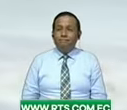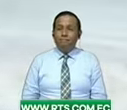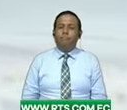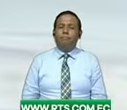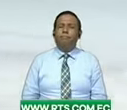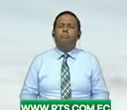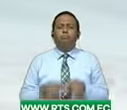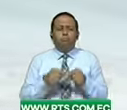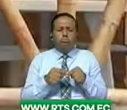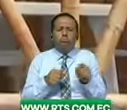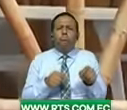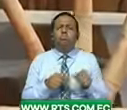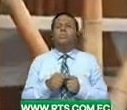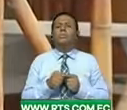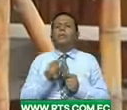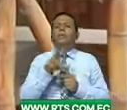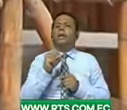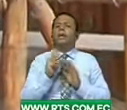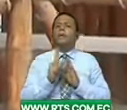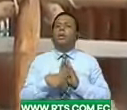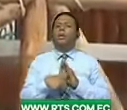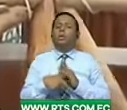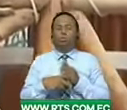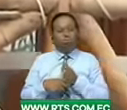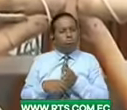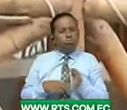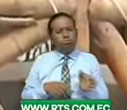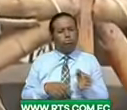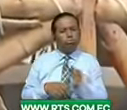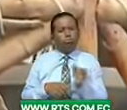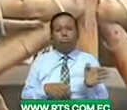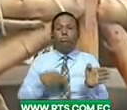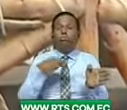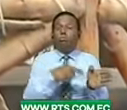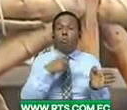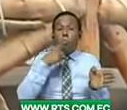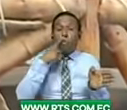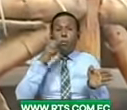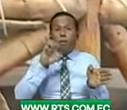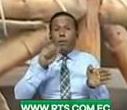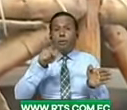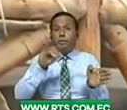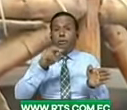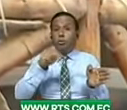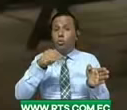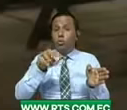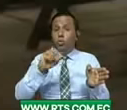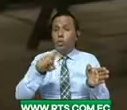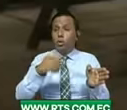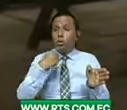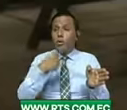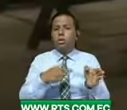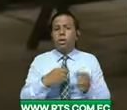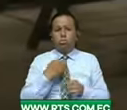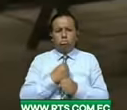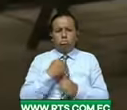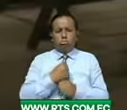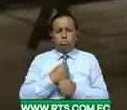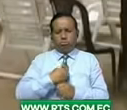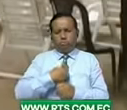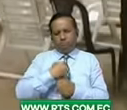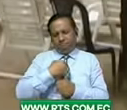A 30 minutos de General Villamil, Pablo Espinosa ha labrado su proyecto de vida que está por cumplir una década